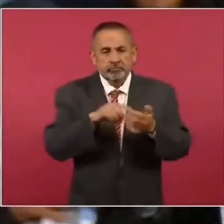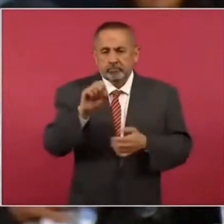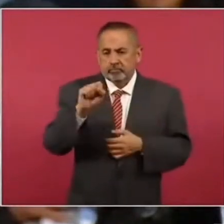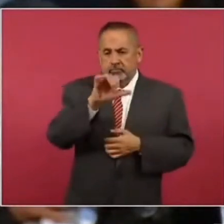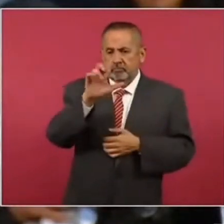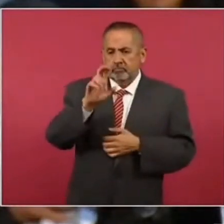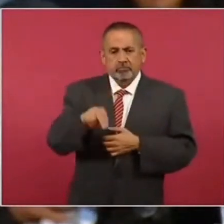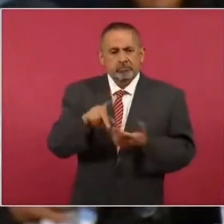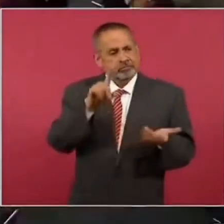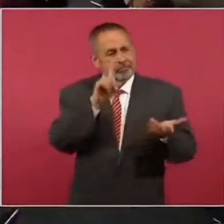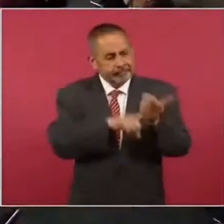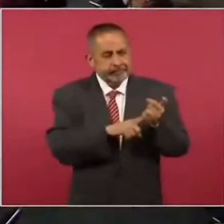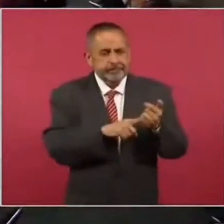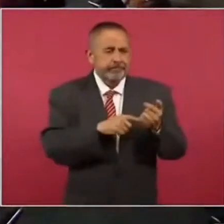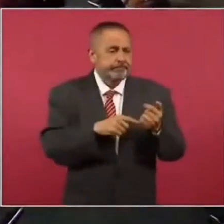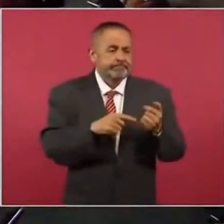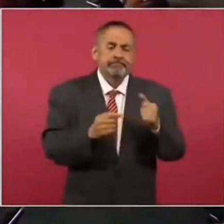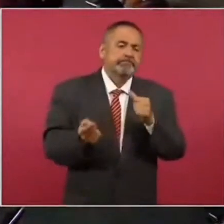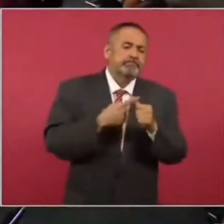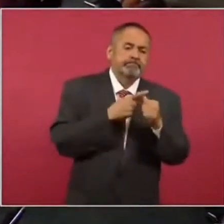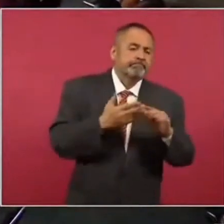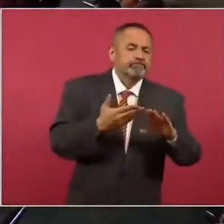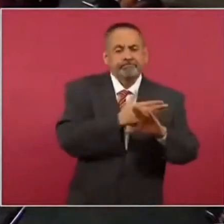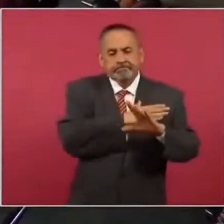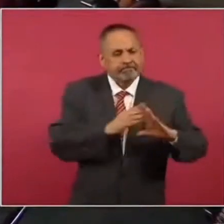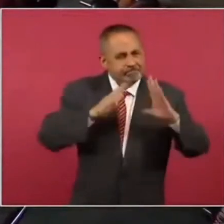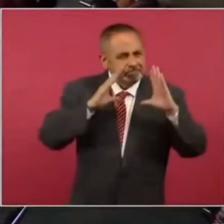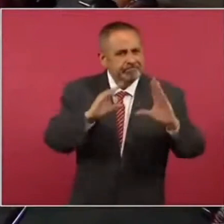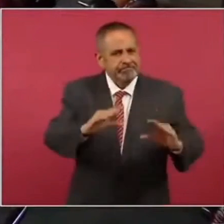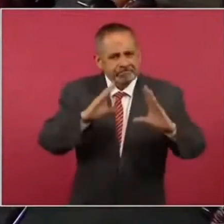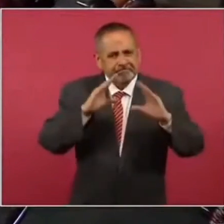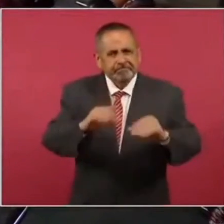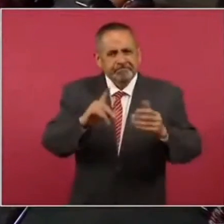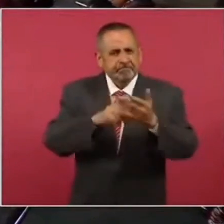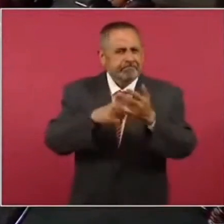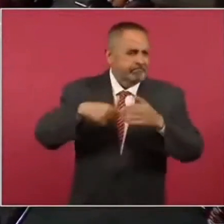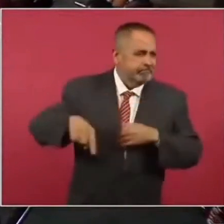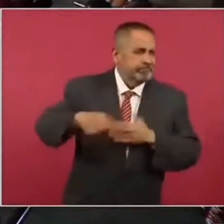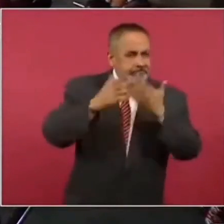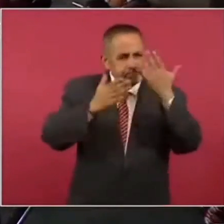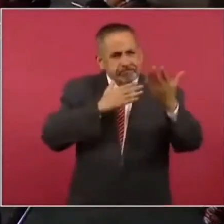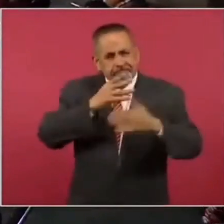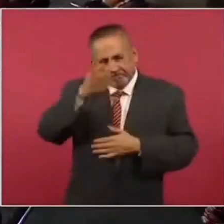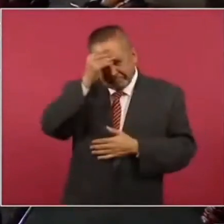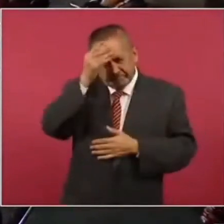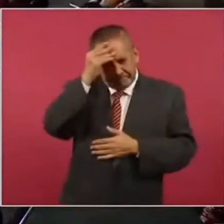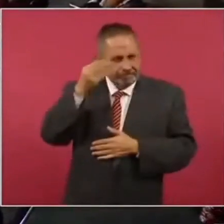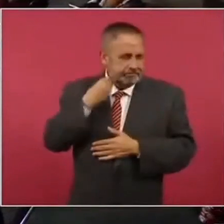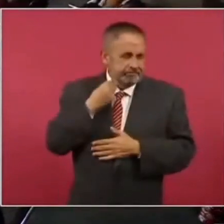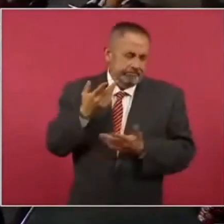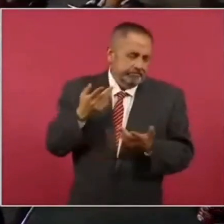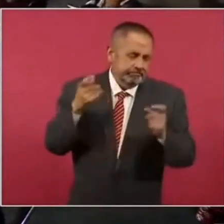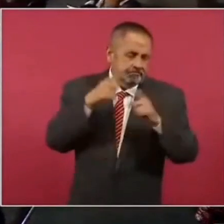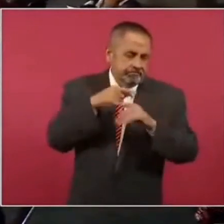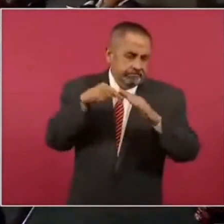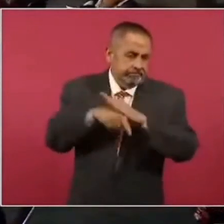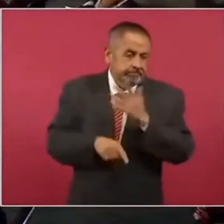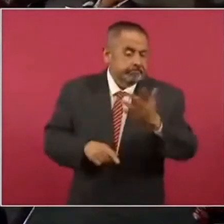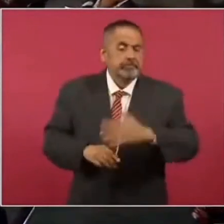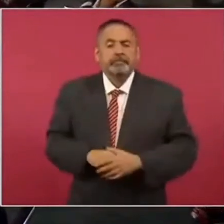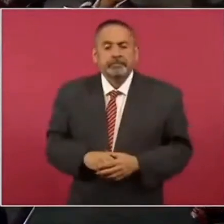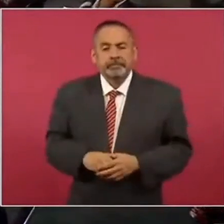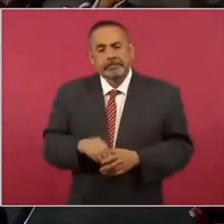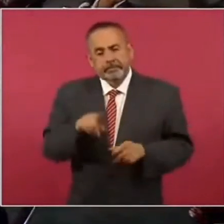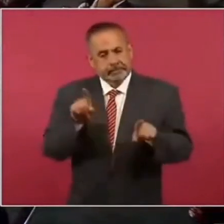Corte desde la formación educativa. Usted señalaba que pues esto es como muy profundo, ¿no? Y en ese